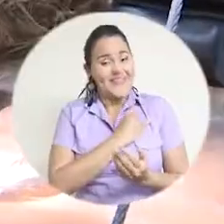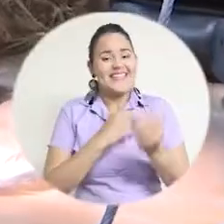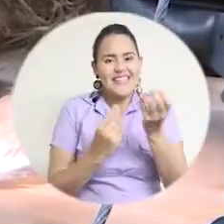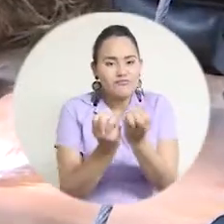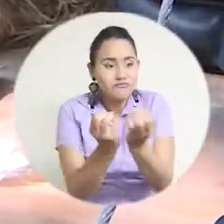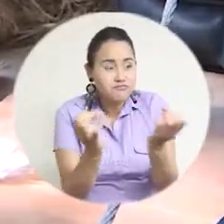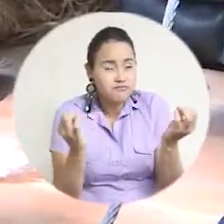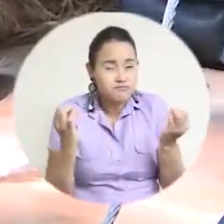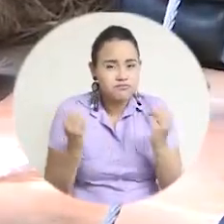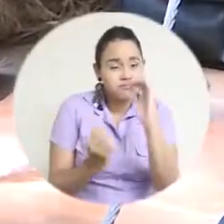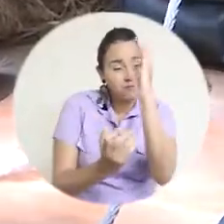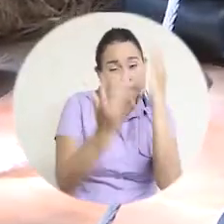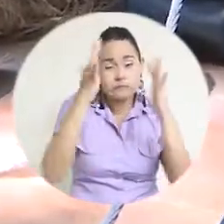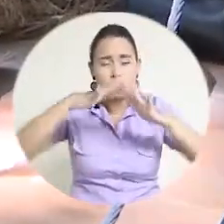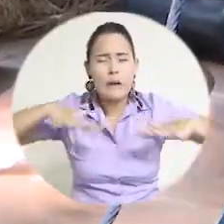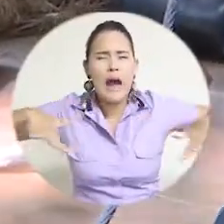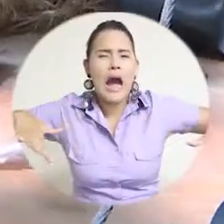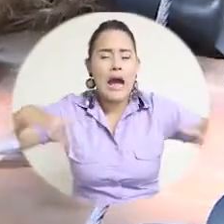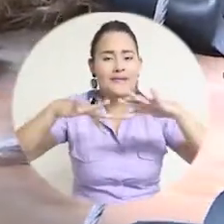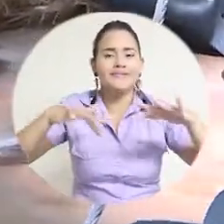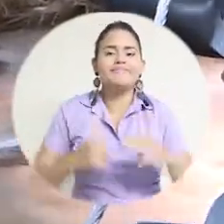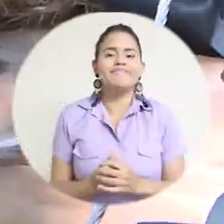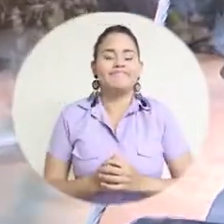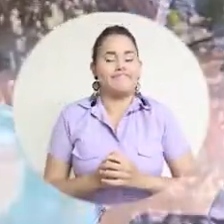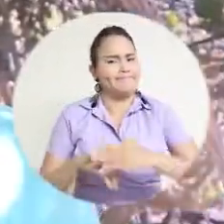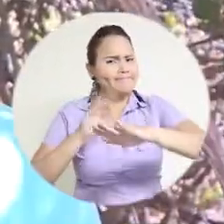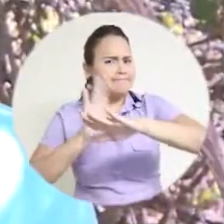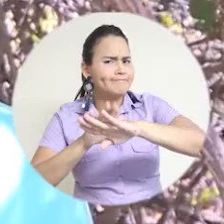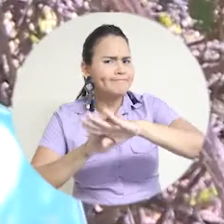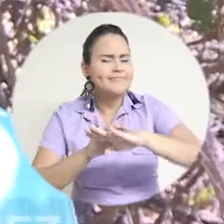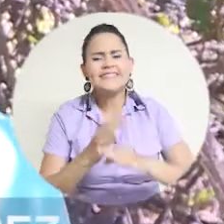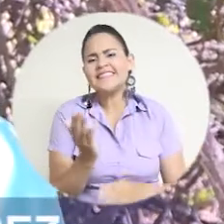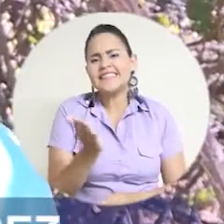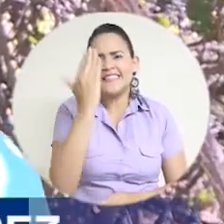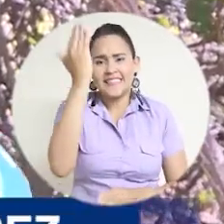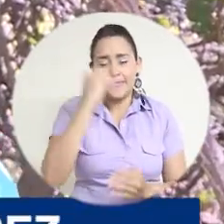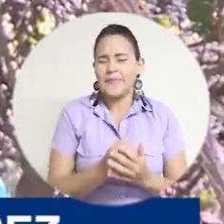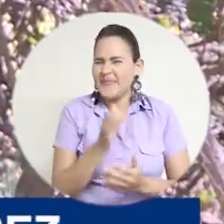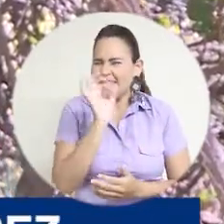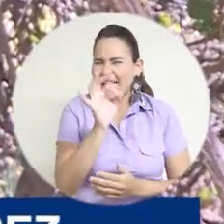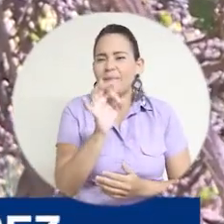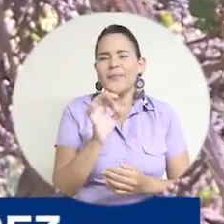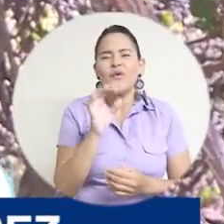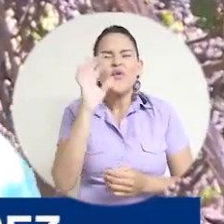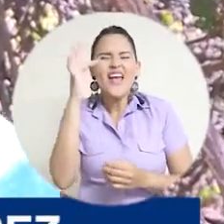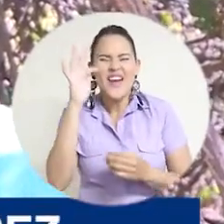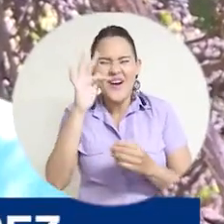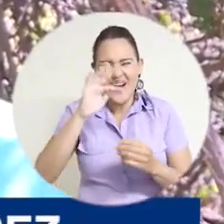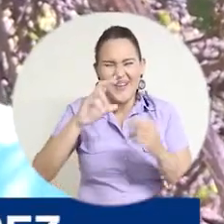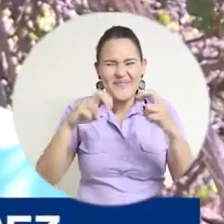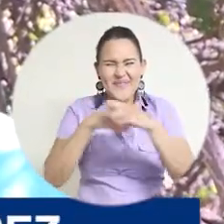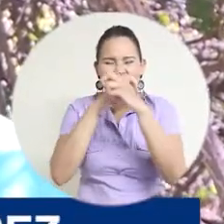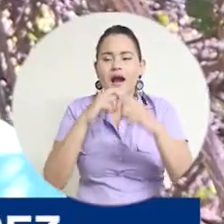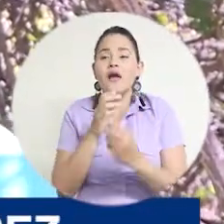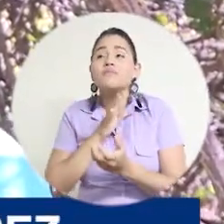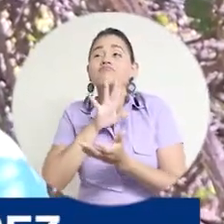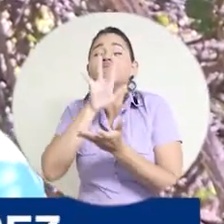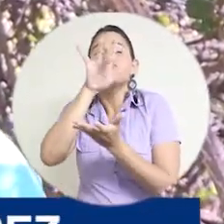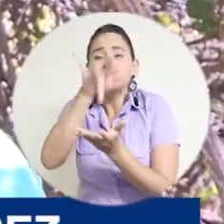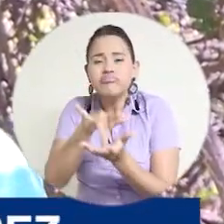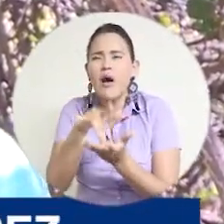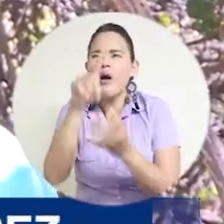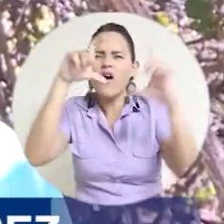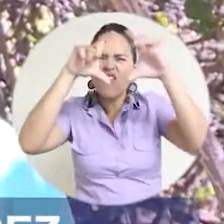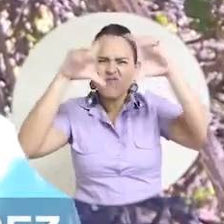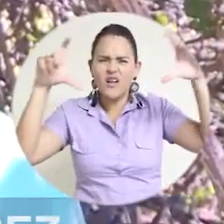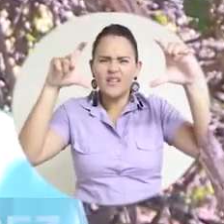Mater, ha sido uno de los frutos de ese esfuerzo. Hay un mensaje muy grande que se encuentra en a la entrada